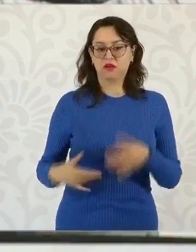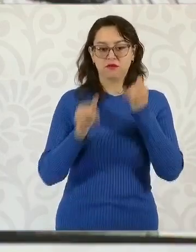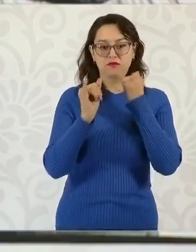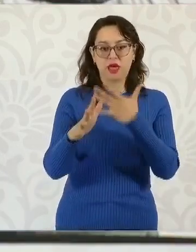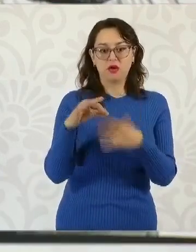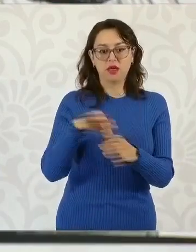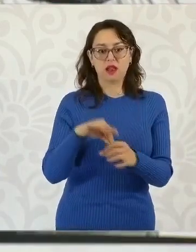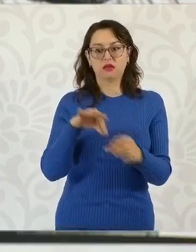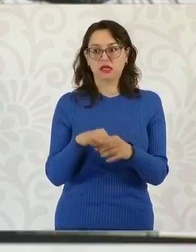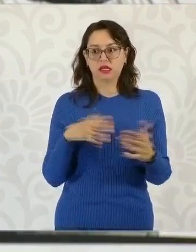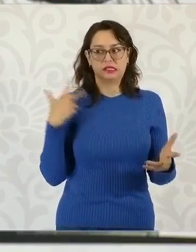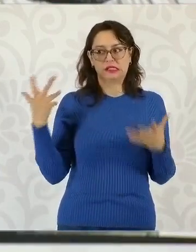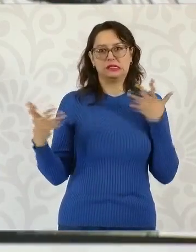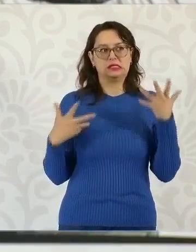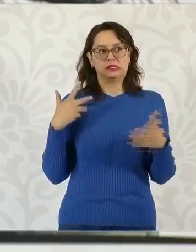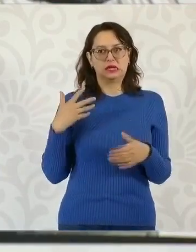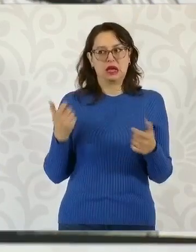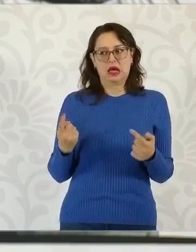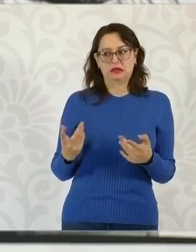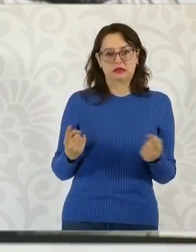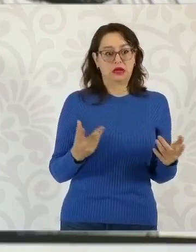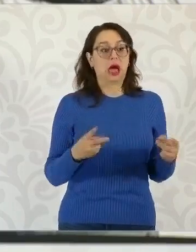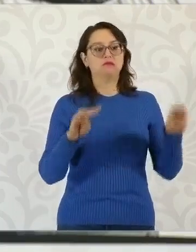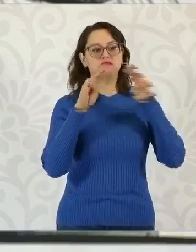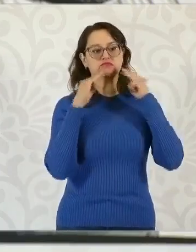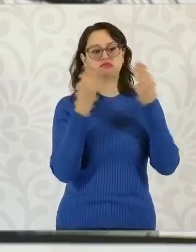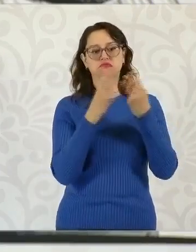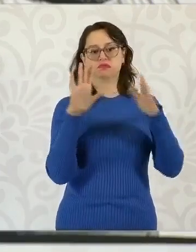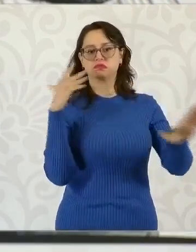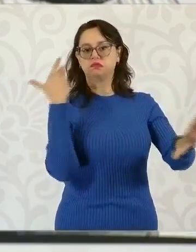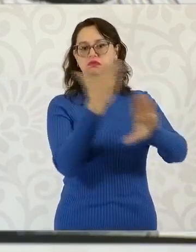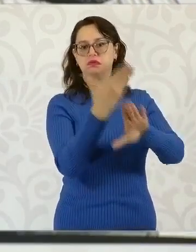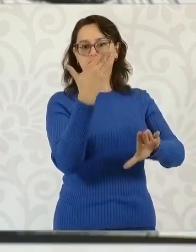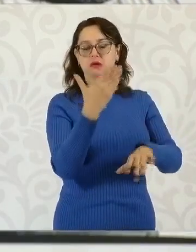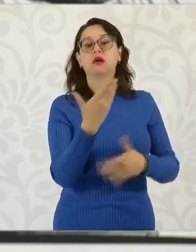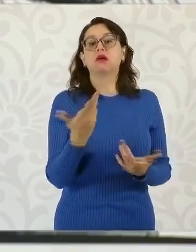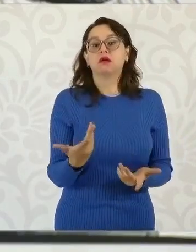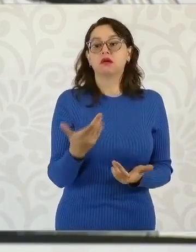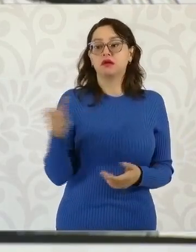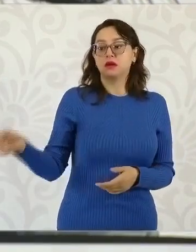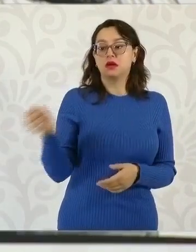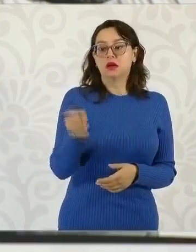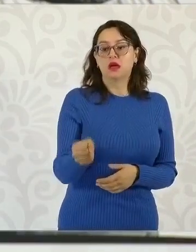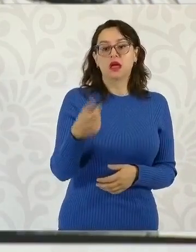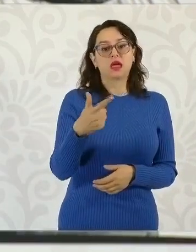guerra contra el narco, que pone al frente de esa guerra a un personaje, García